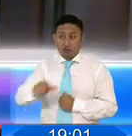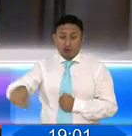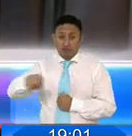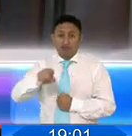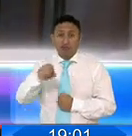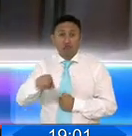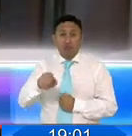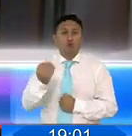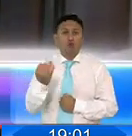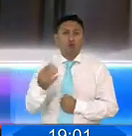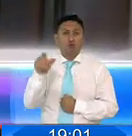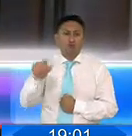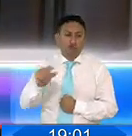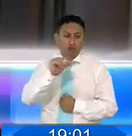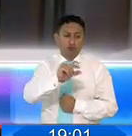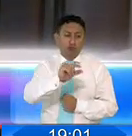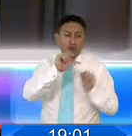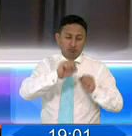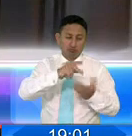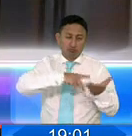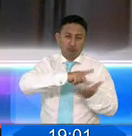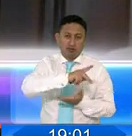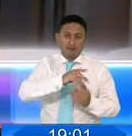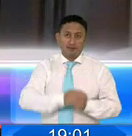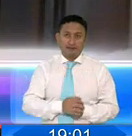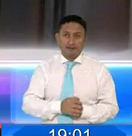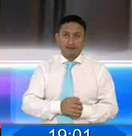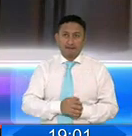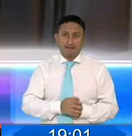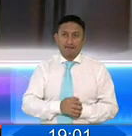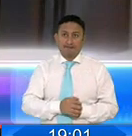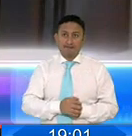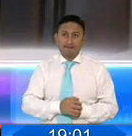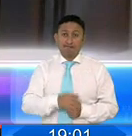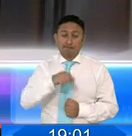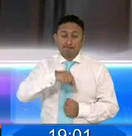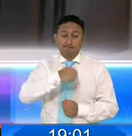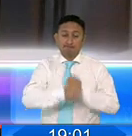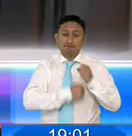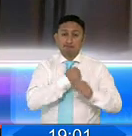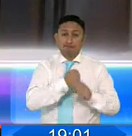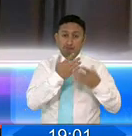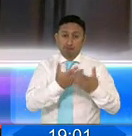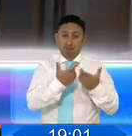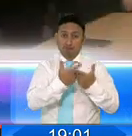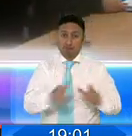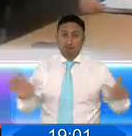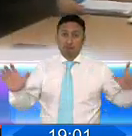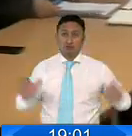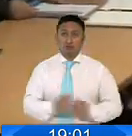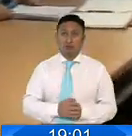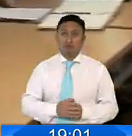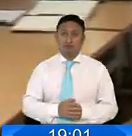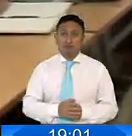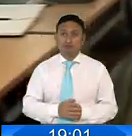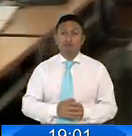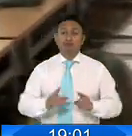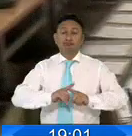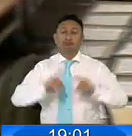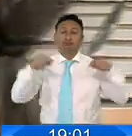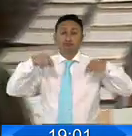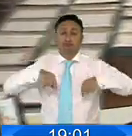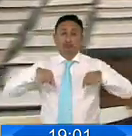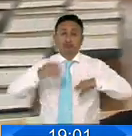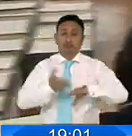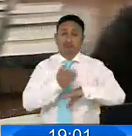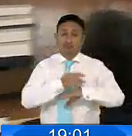que a ella le corresponde también debe de ser satisfecha para que la condena quede completamente extinguida. Pero lo expuesto, como se lo